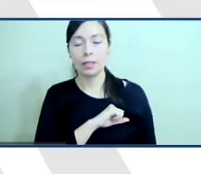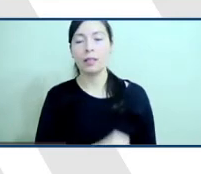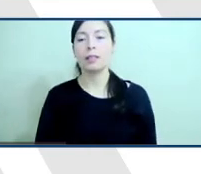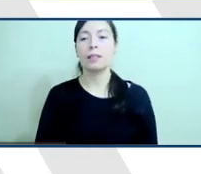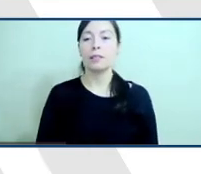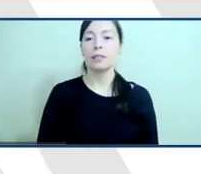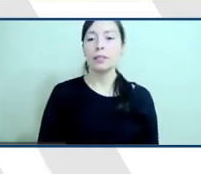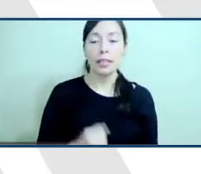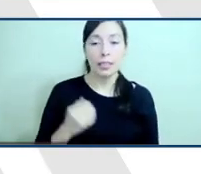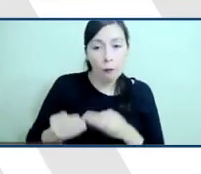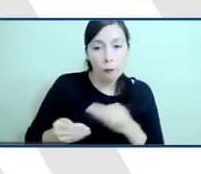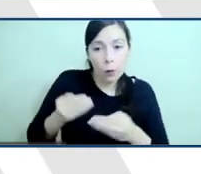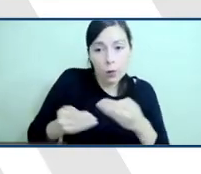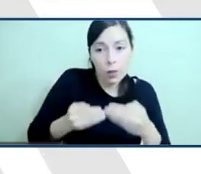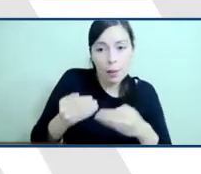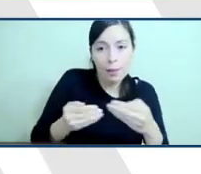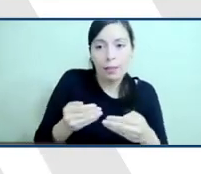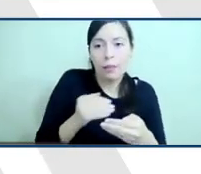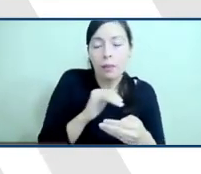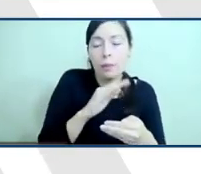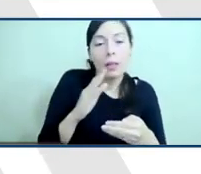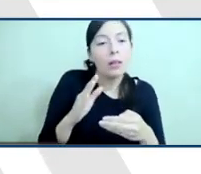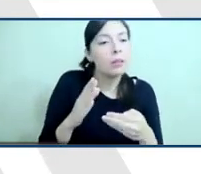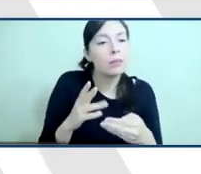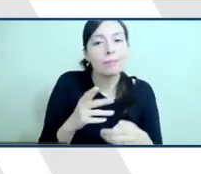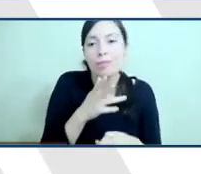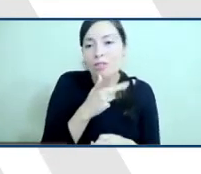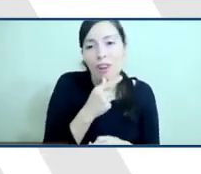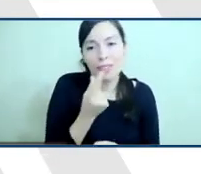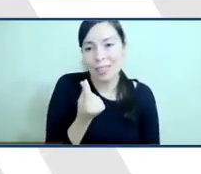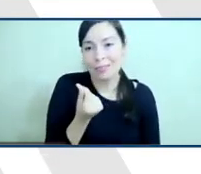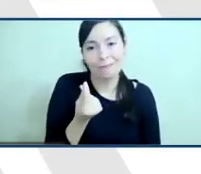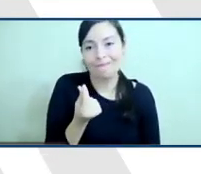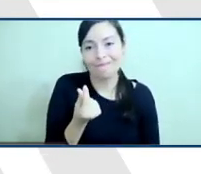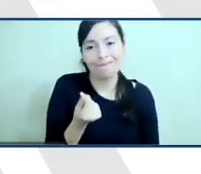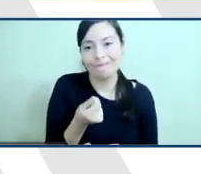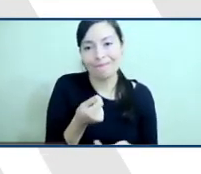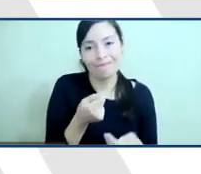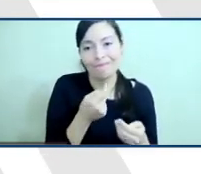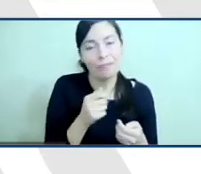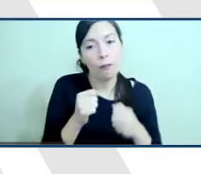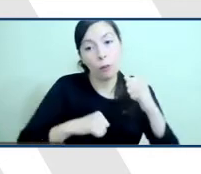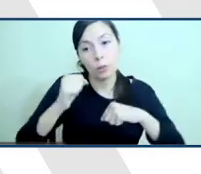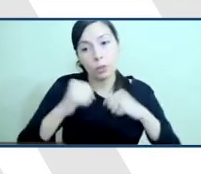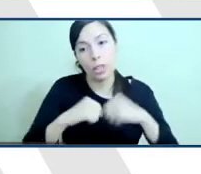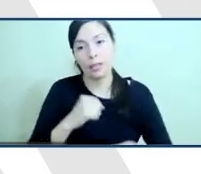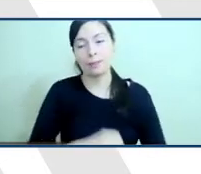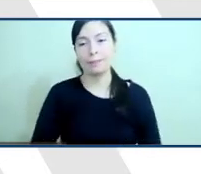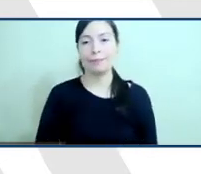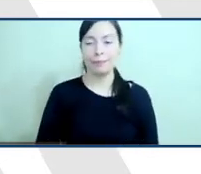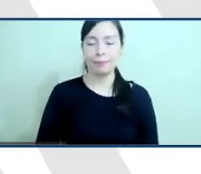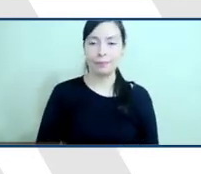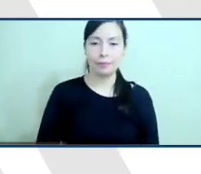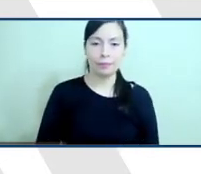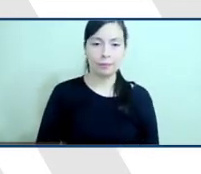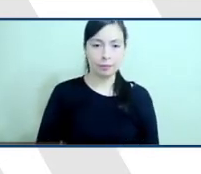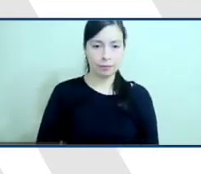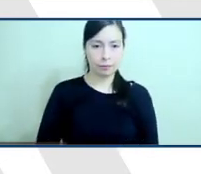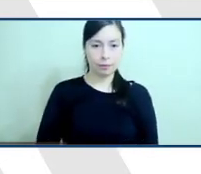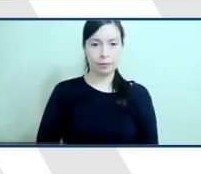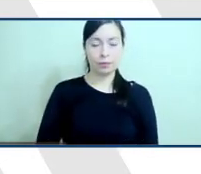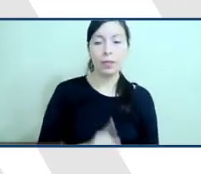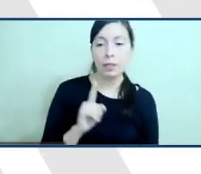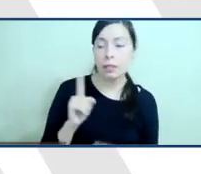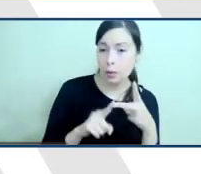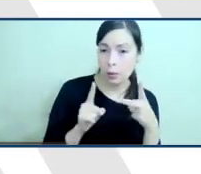en funcionamiento, ya no tenía un presupuesto apropiado para operar. Pero la segunda cosa que él menciona